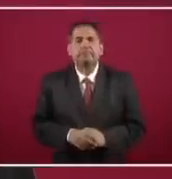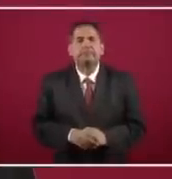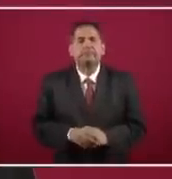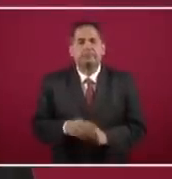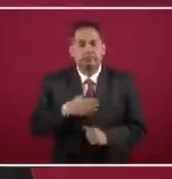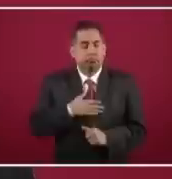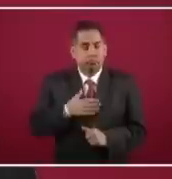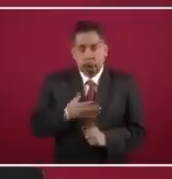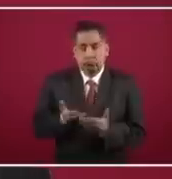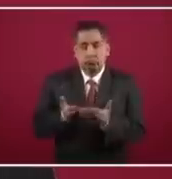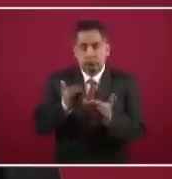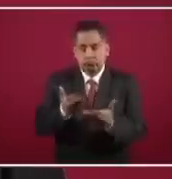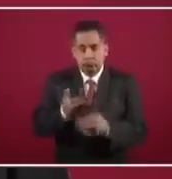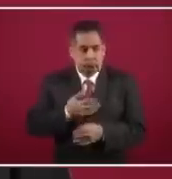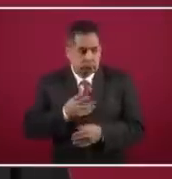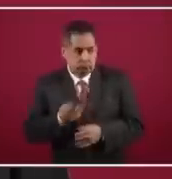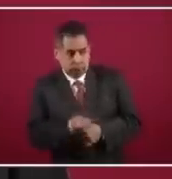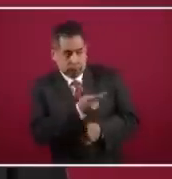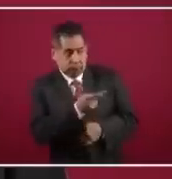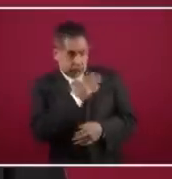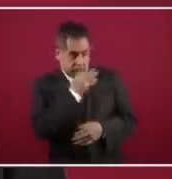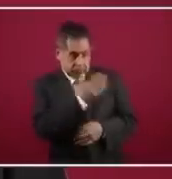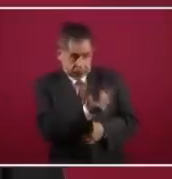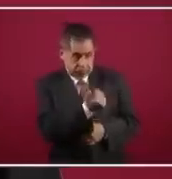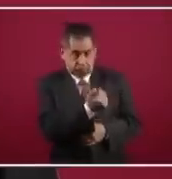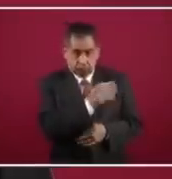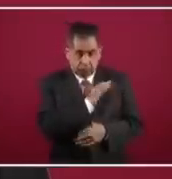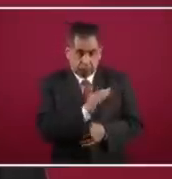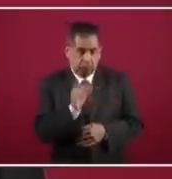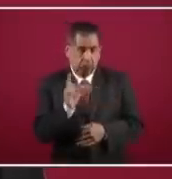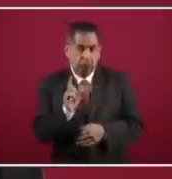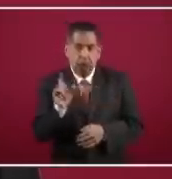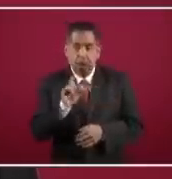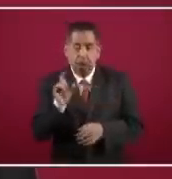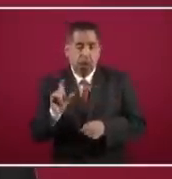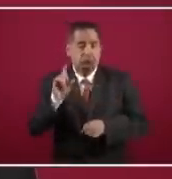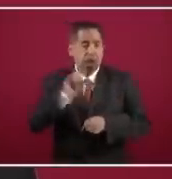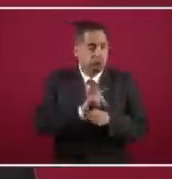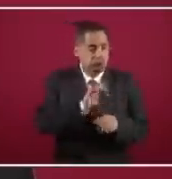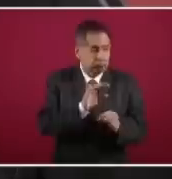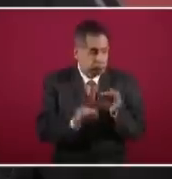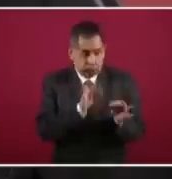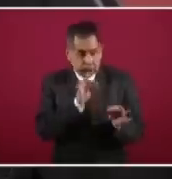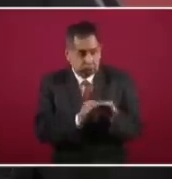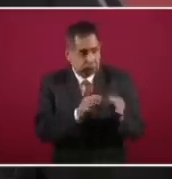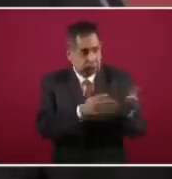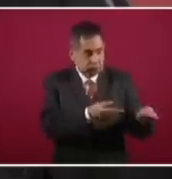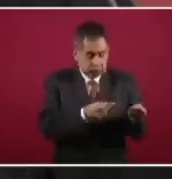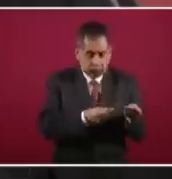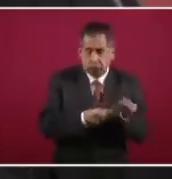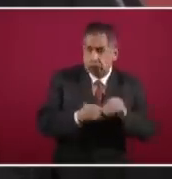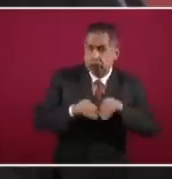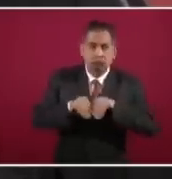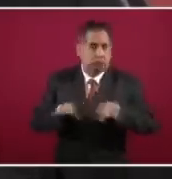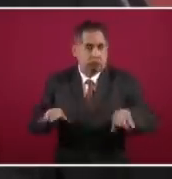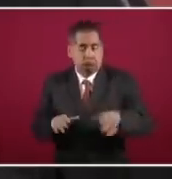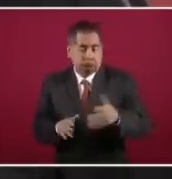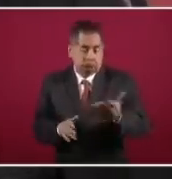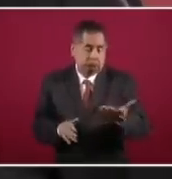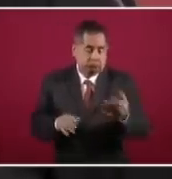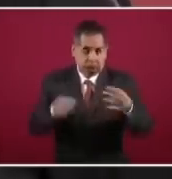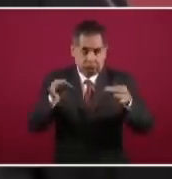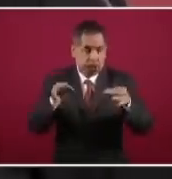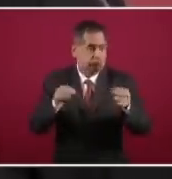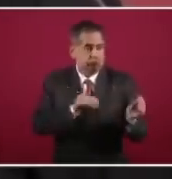Yo ofrezco preguntarles cuándo podrían tener este documento